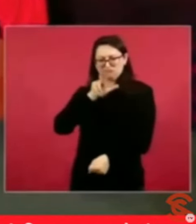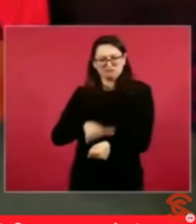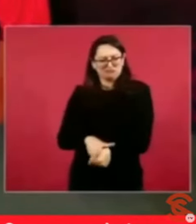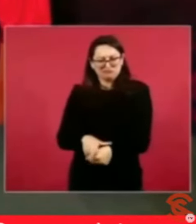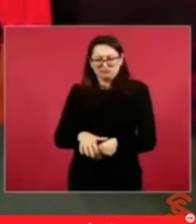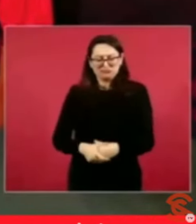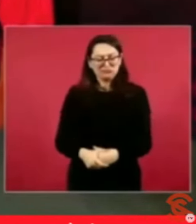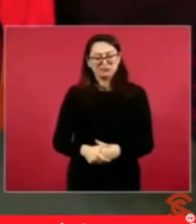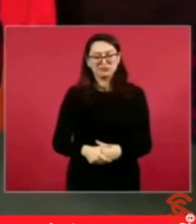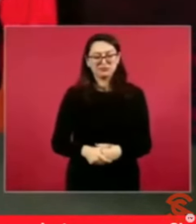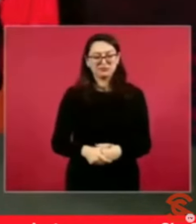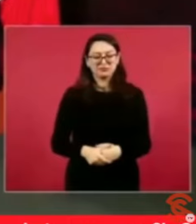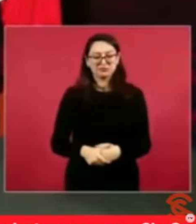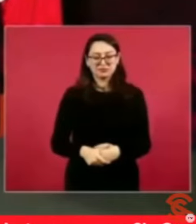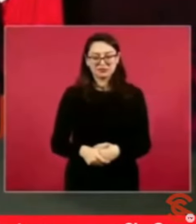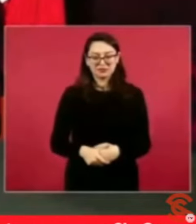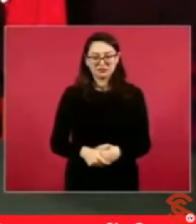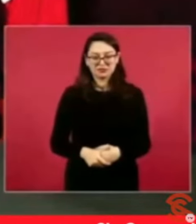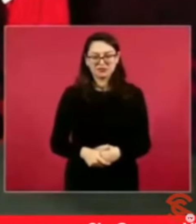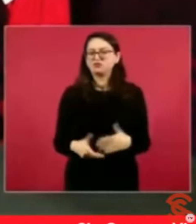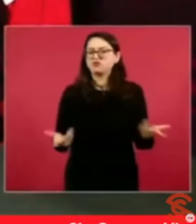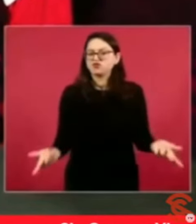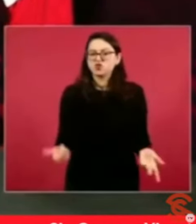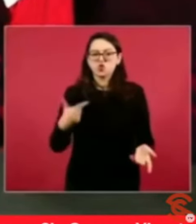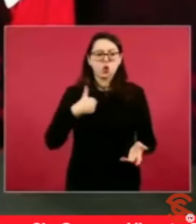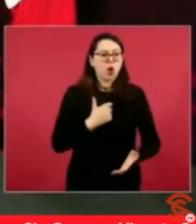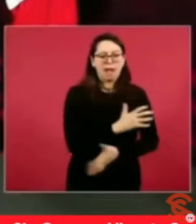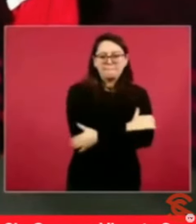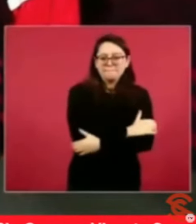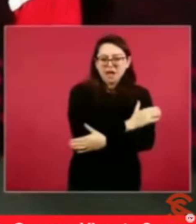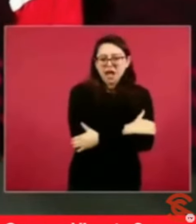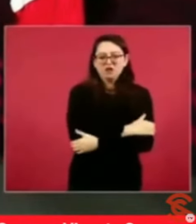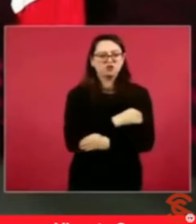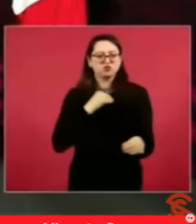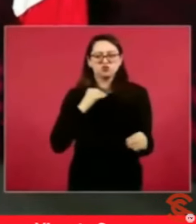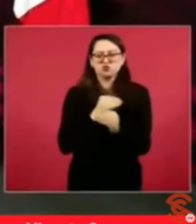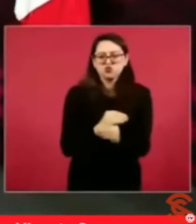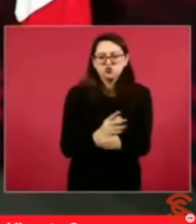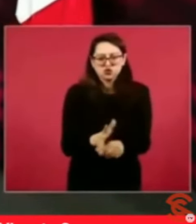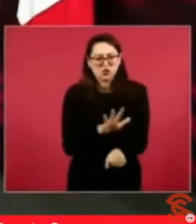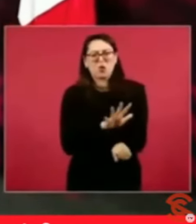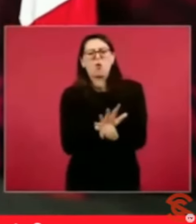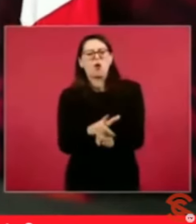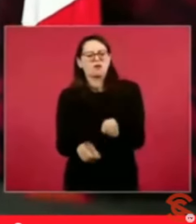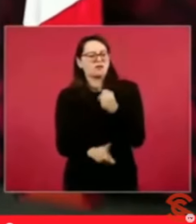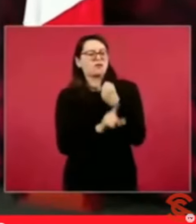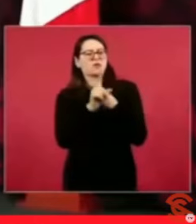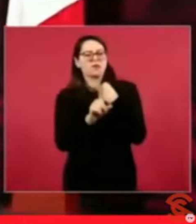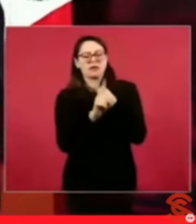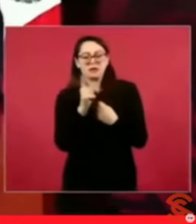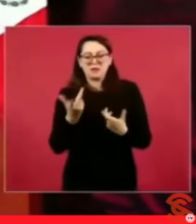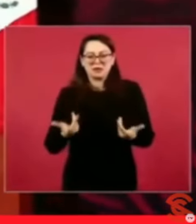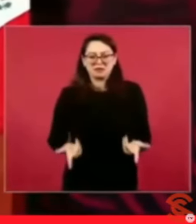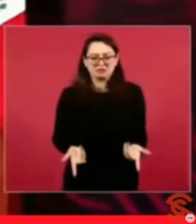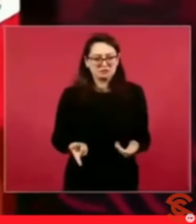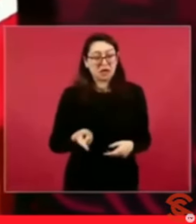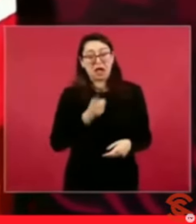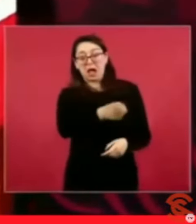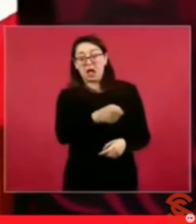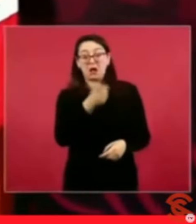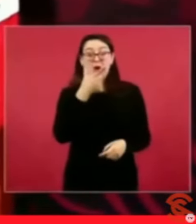sentimientos Por qué no voy a abrazar Por qué no voy a besar que tiene que ver la preferencia